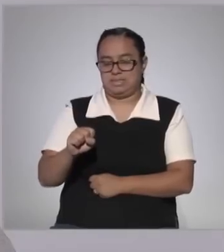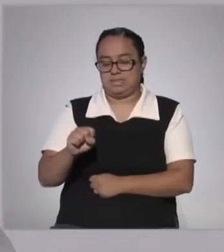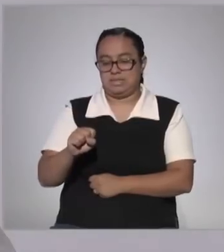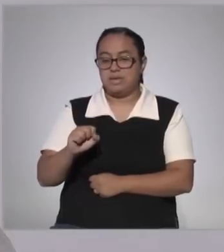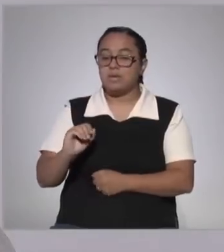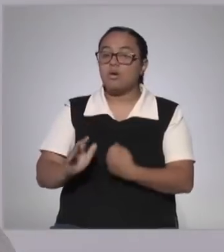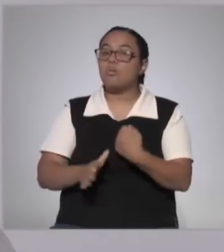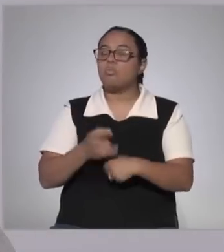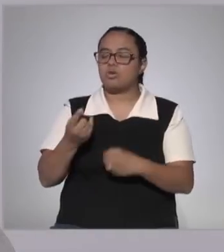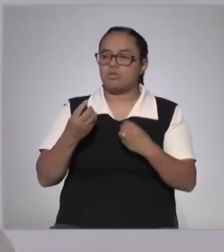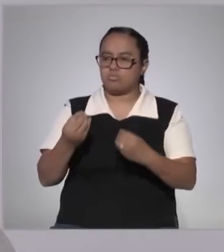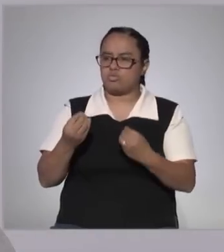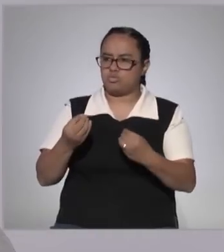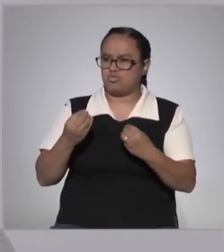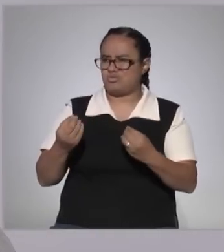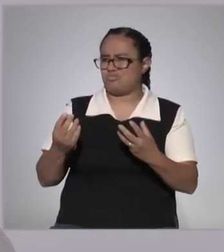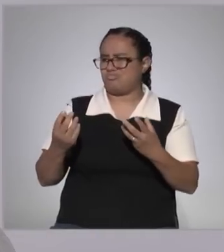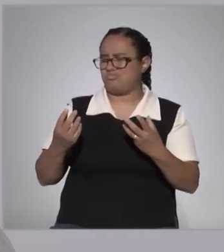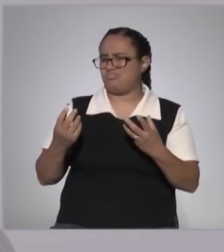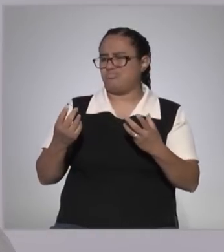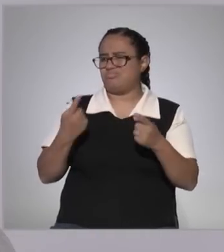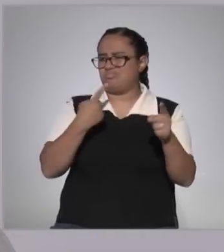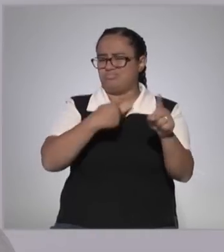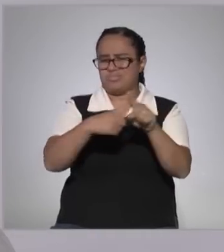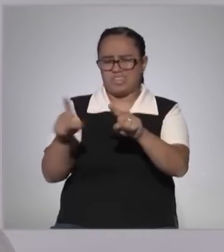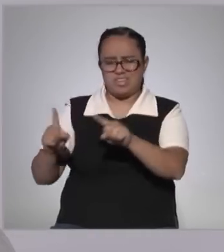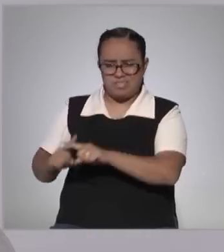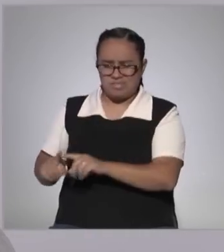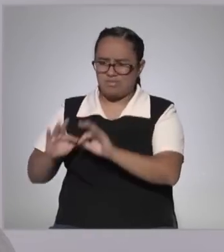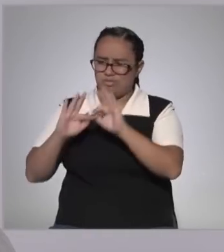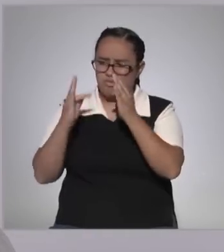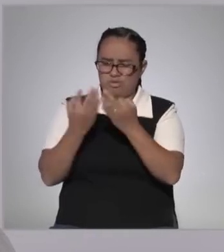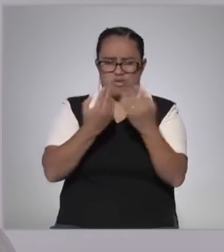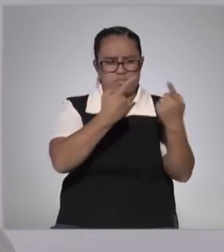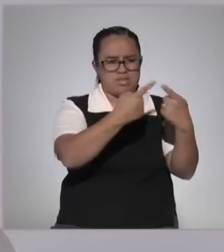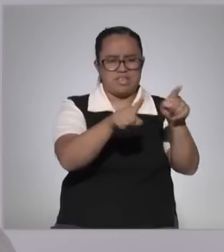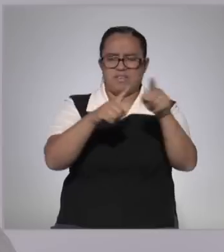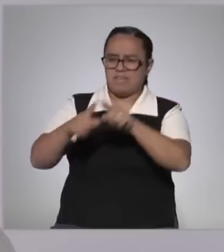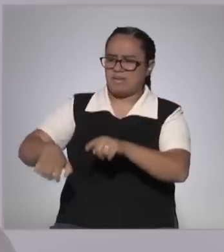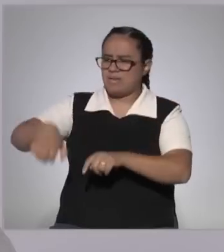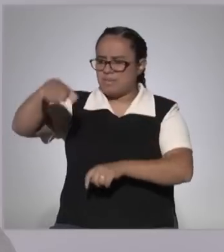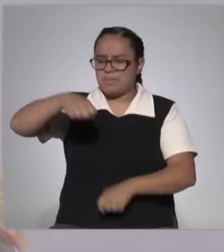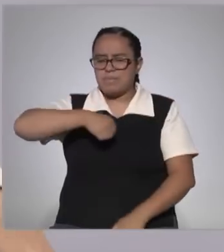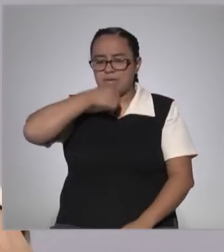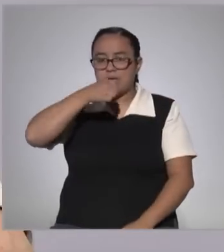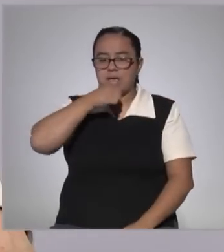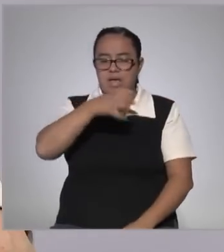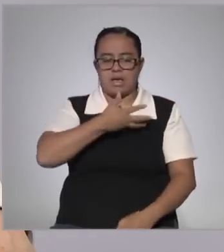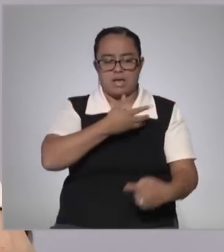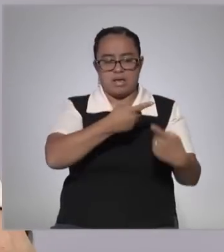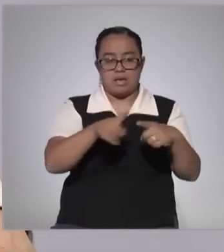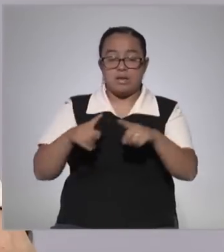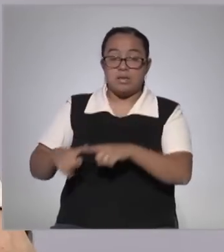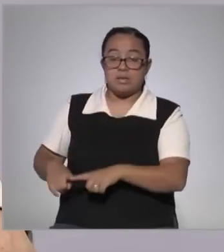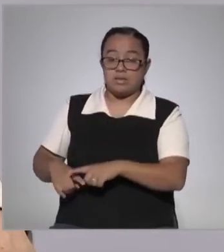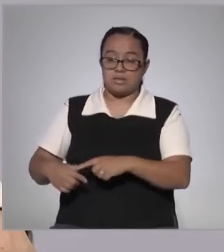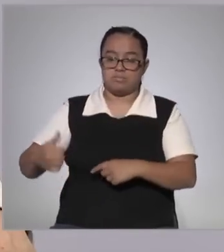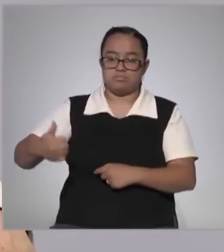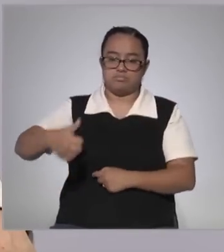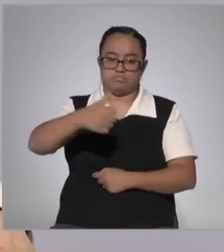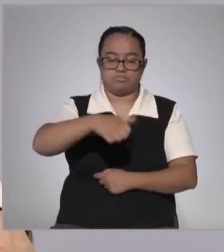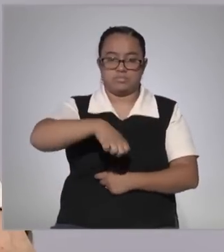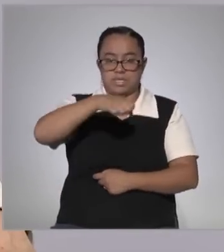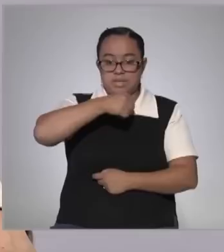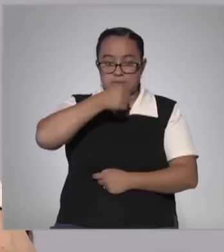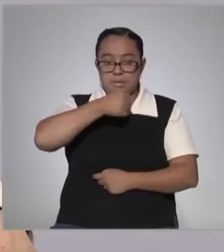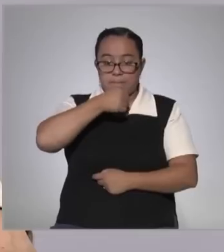Porque estamos viendo que hay un montón de condiciones completamente diferentes que cruzan las personas adultas